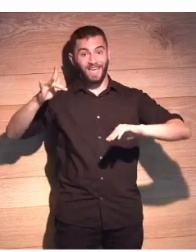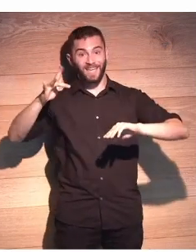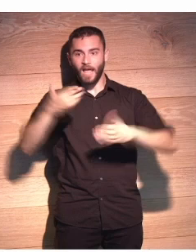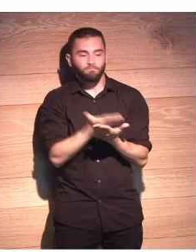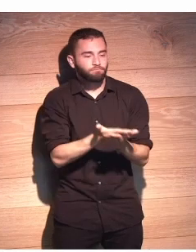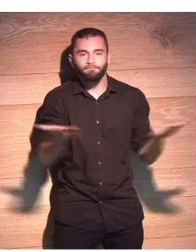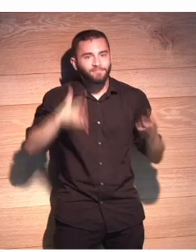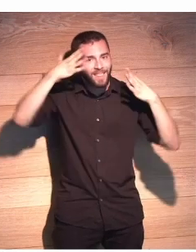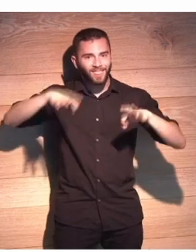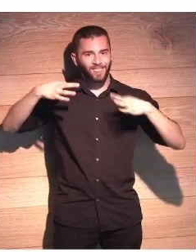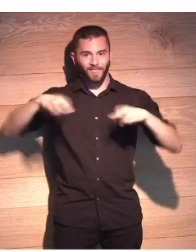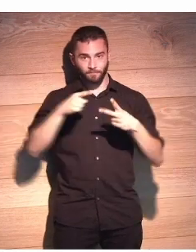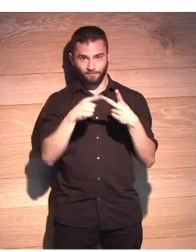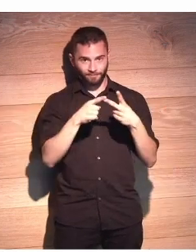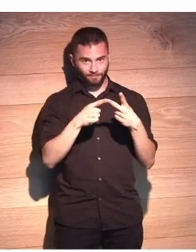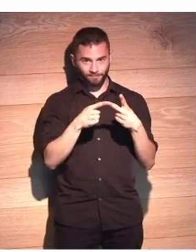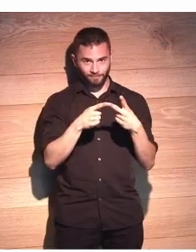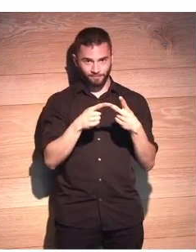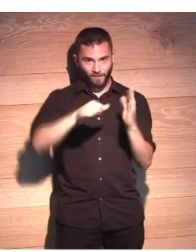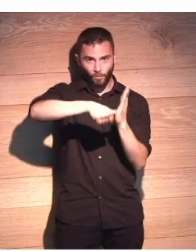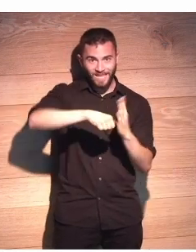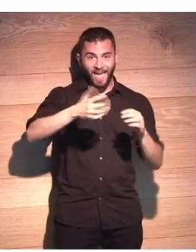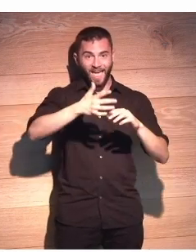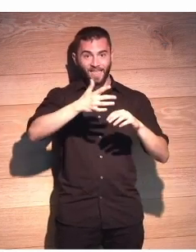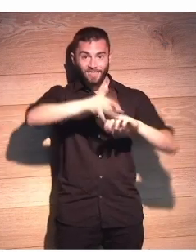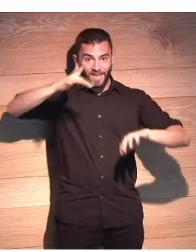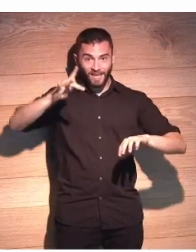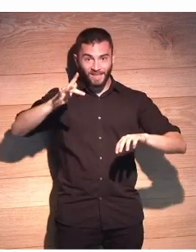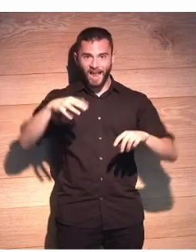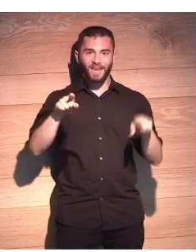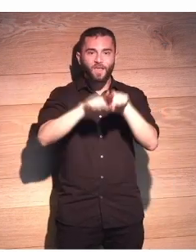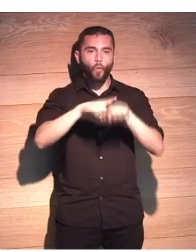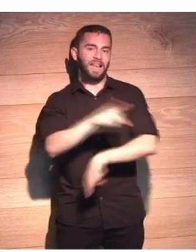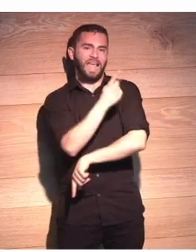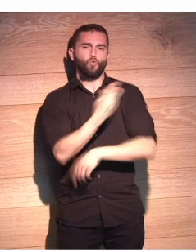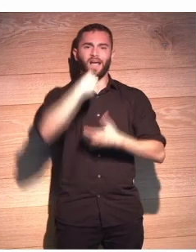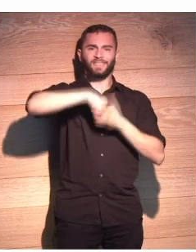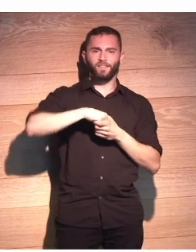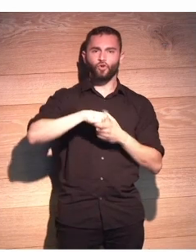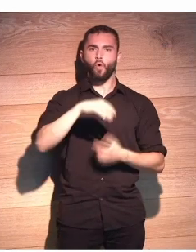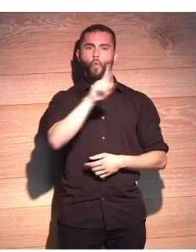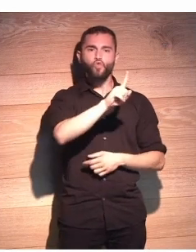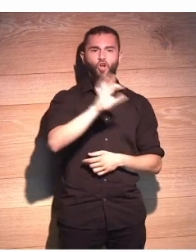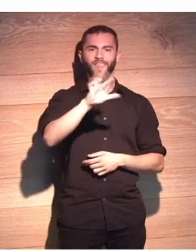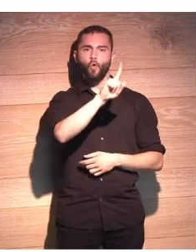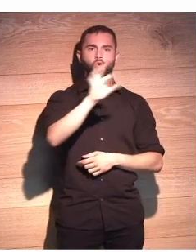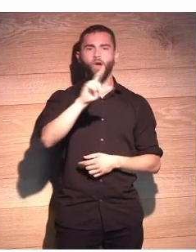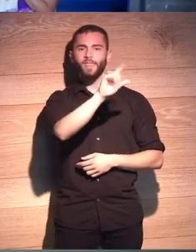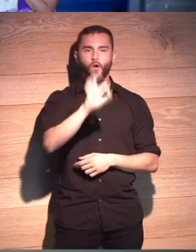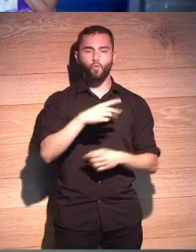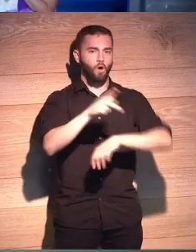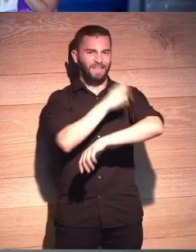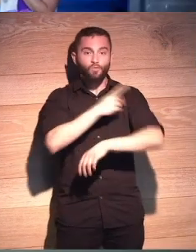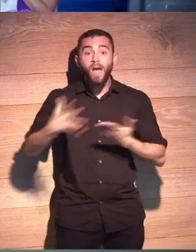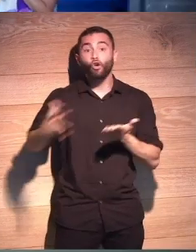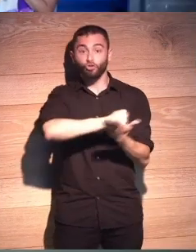no es consciente. La huella digital, estamos todos tatuados por dentro con unos y ceros, que son